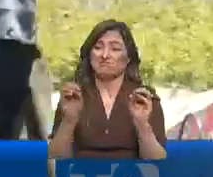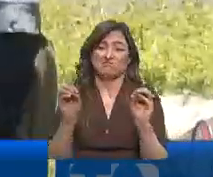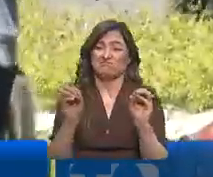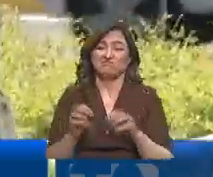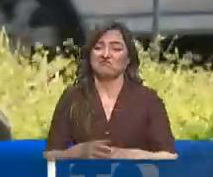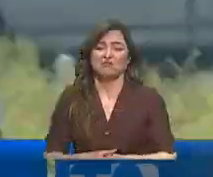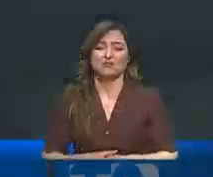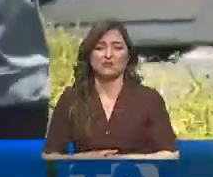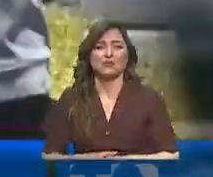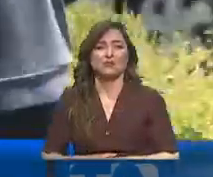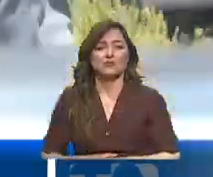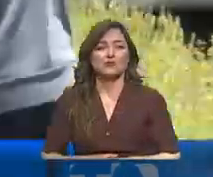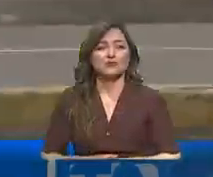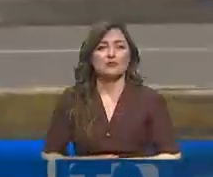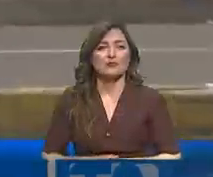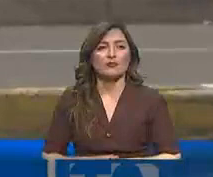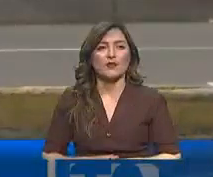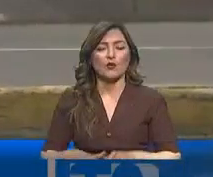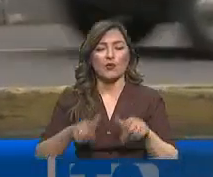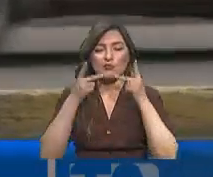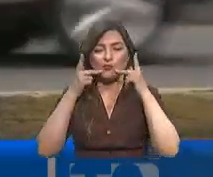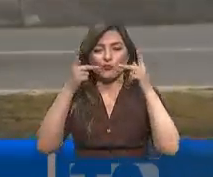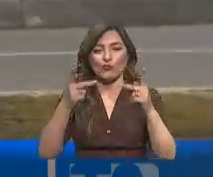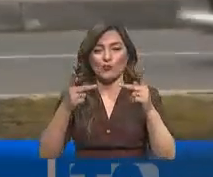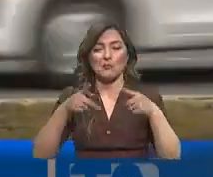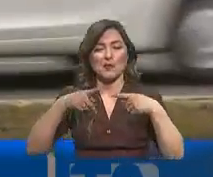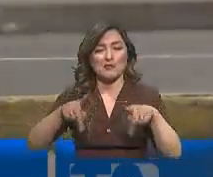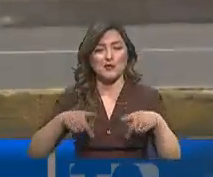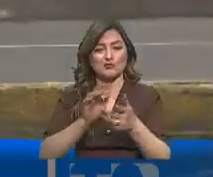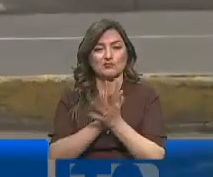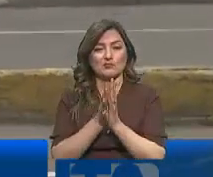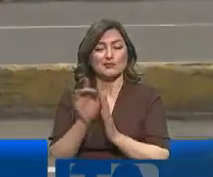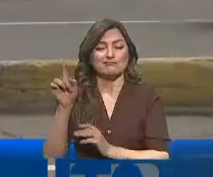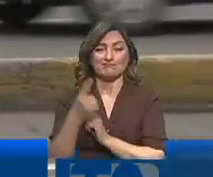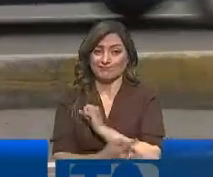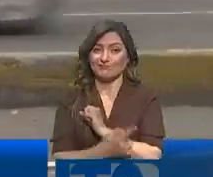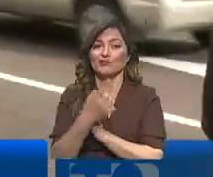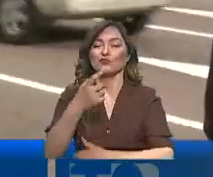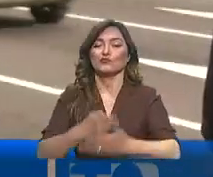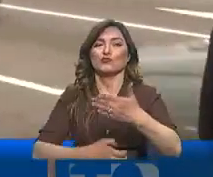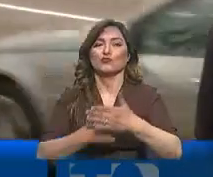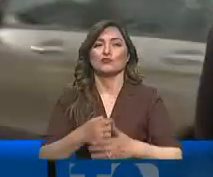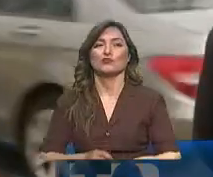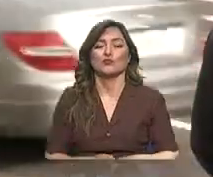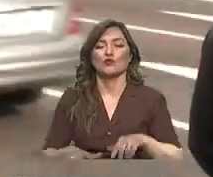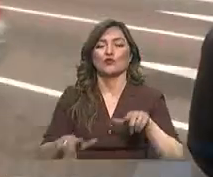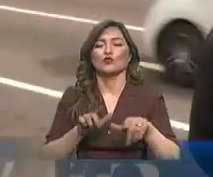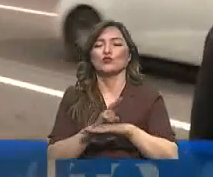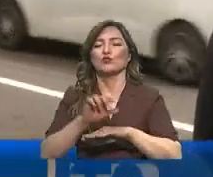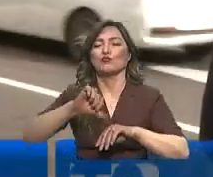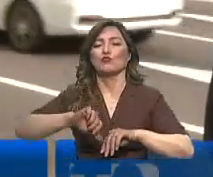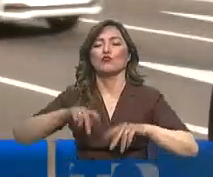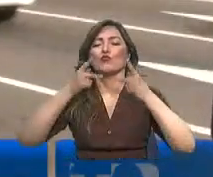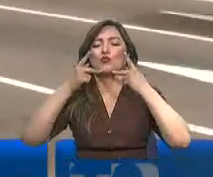en el país sin embargo el ocupar espacio público sin los permisos necesarios conlleva una multa mal uso del espacio público sin